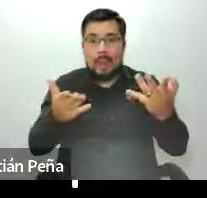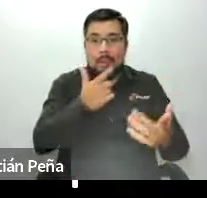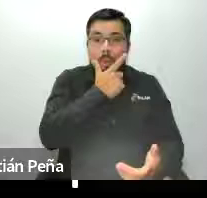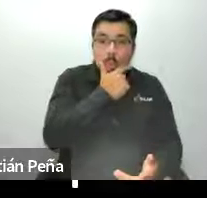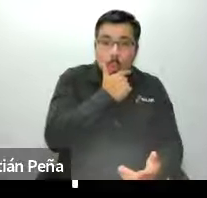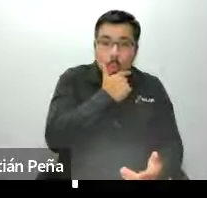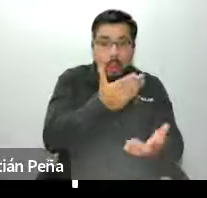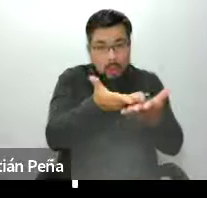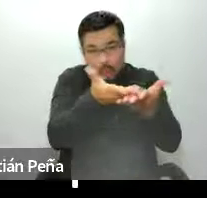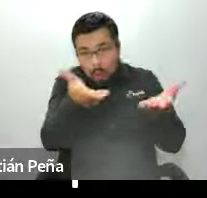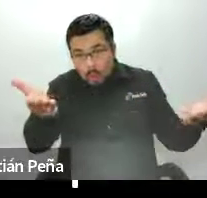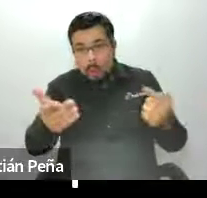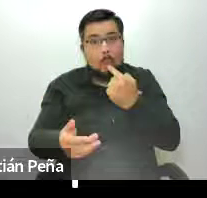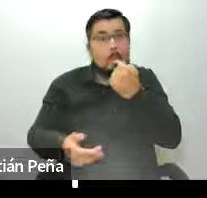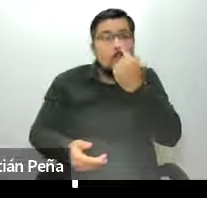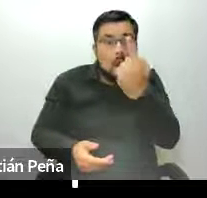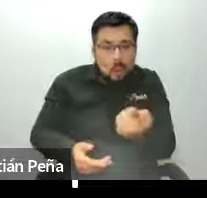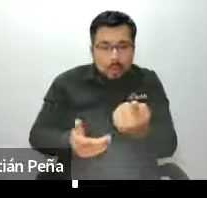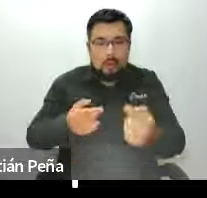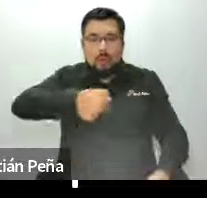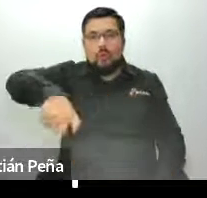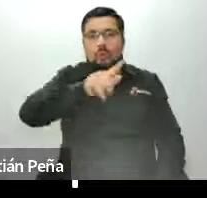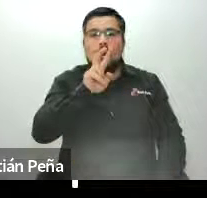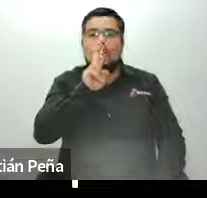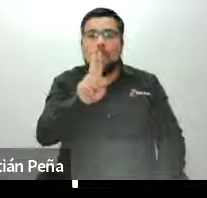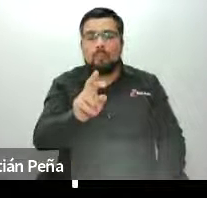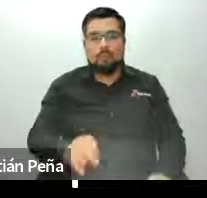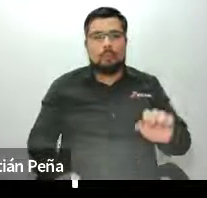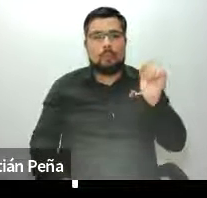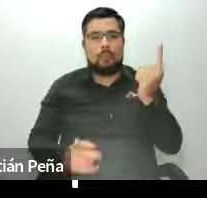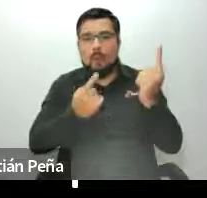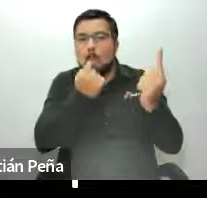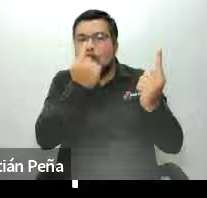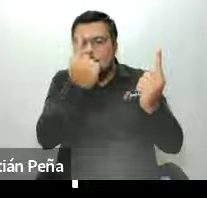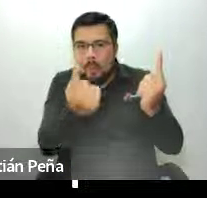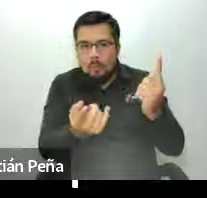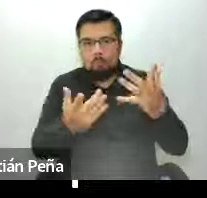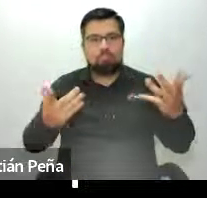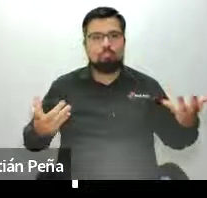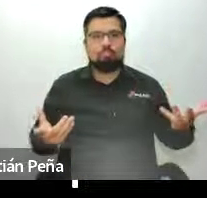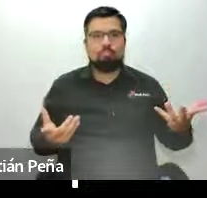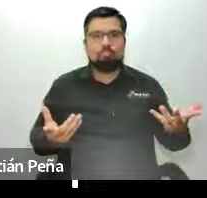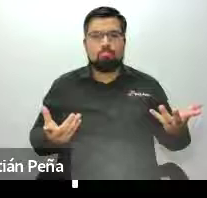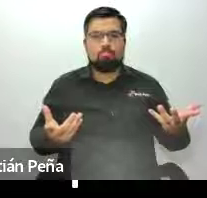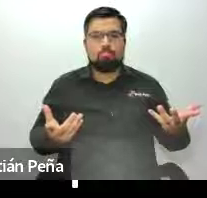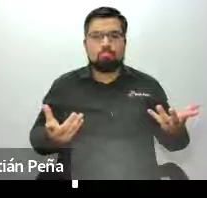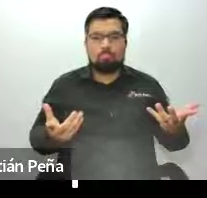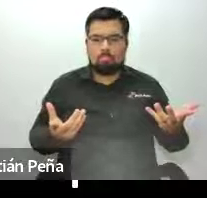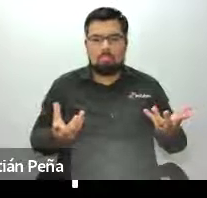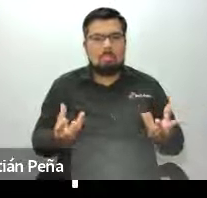ir teniendo. Primera pregunta, ¿qué llevó a la creación de las progresiones de aprendizaje en